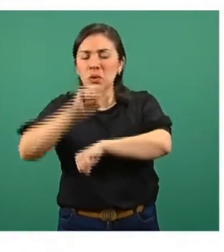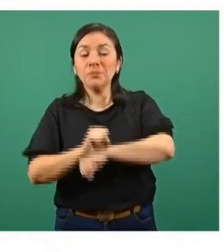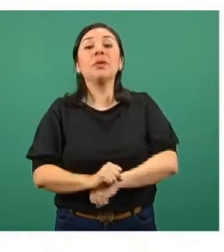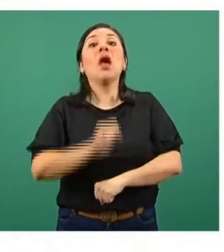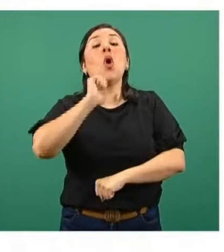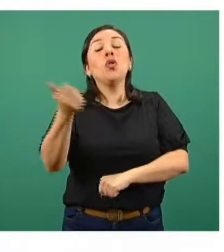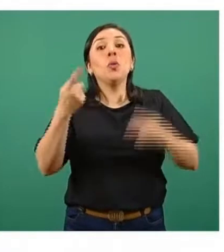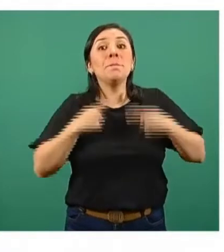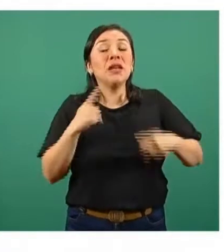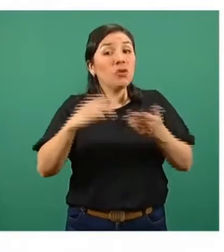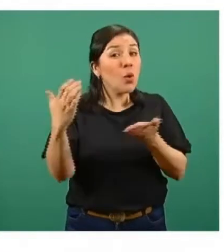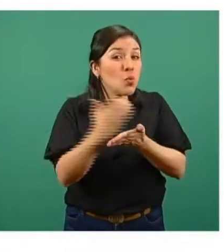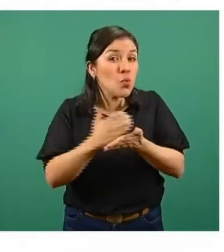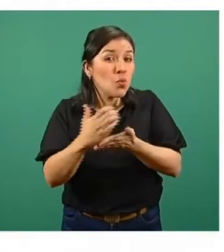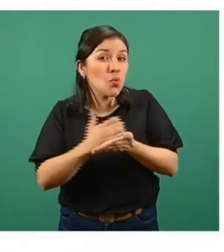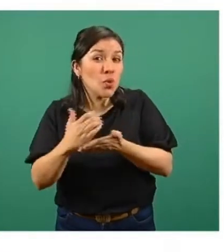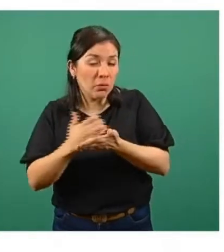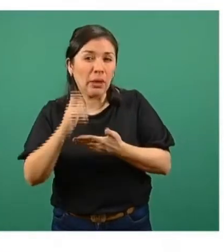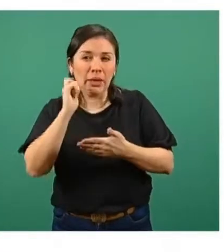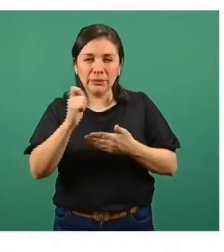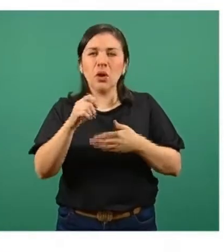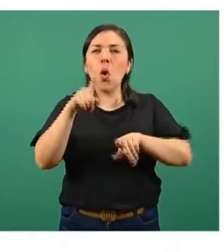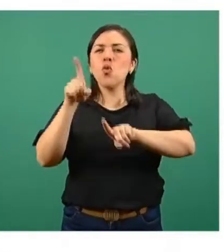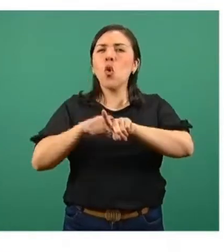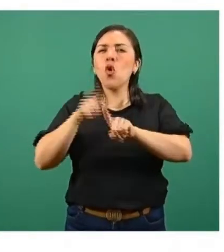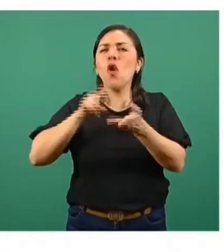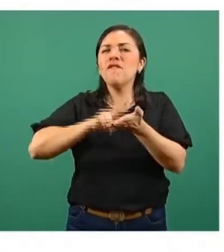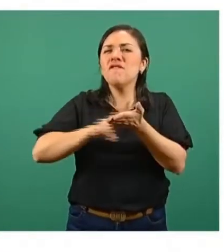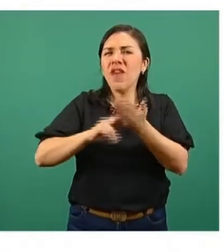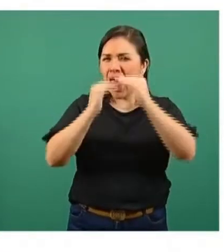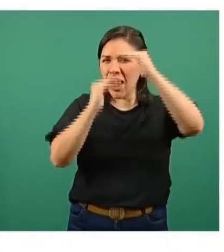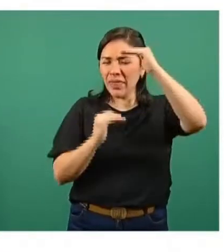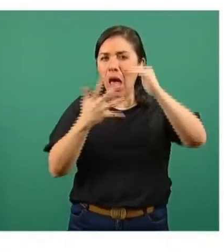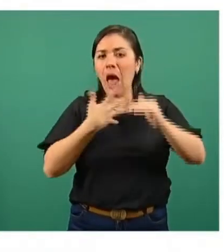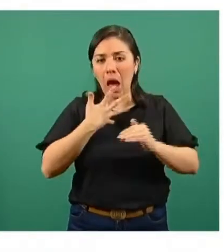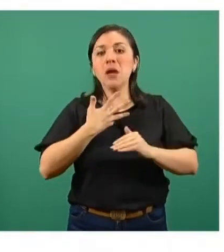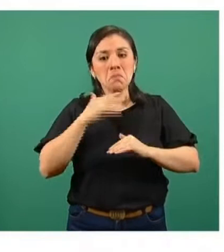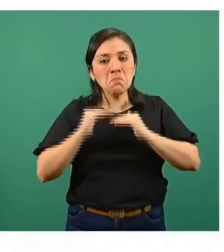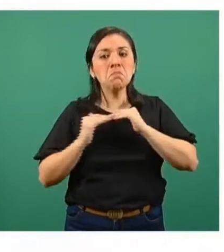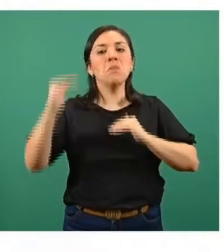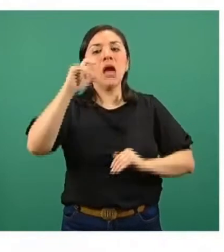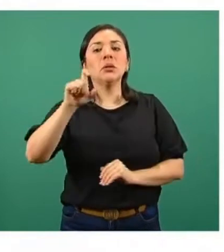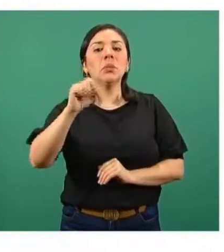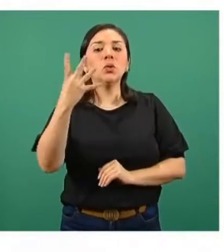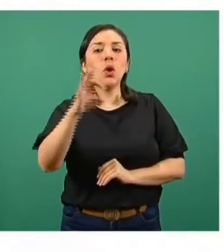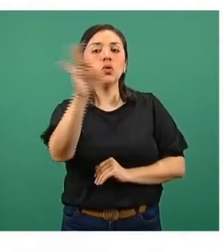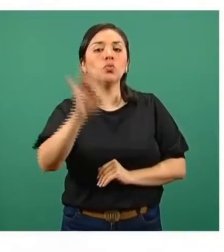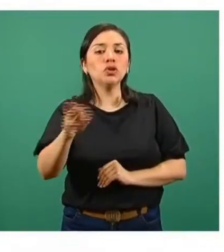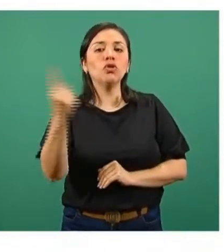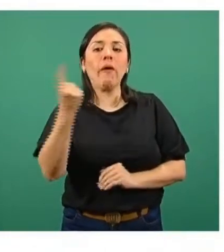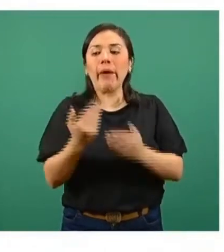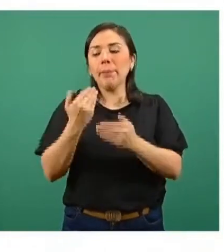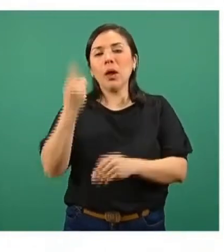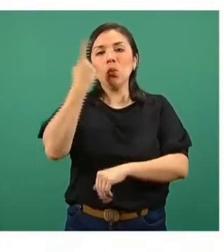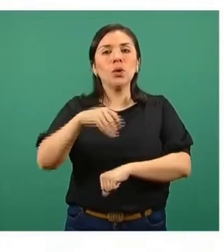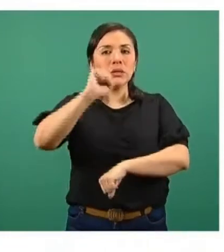personas recuperadas, que es la línea verde, un incremento del 24% con respecto a la